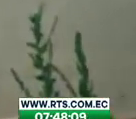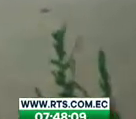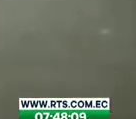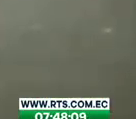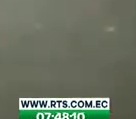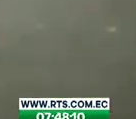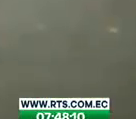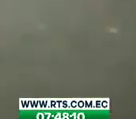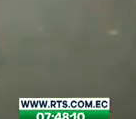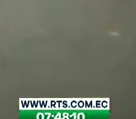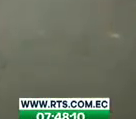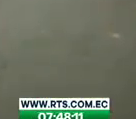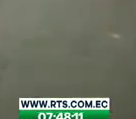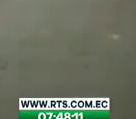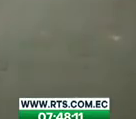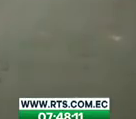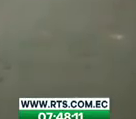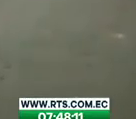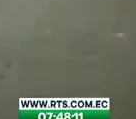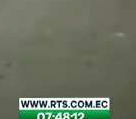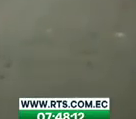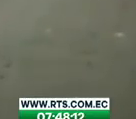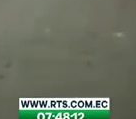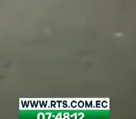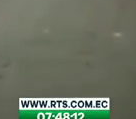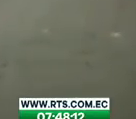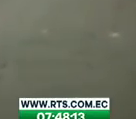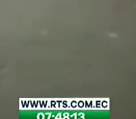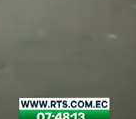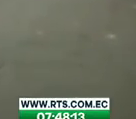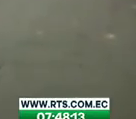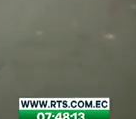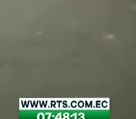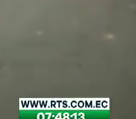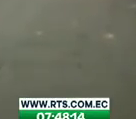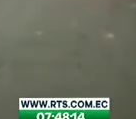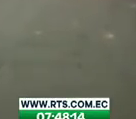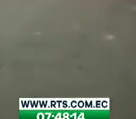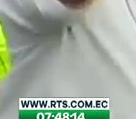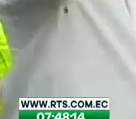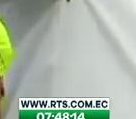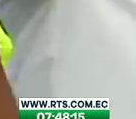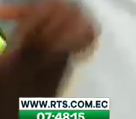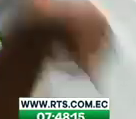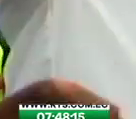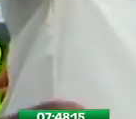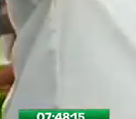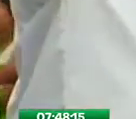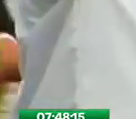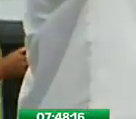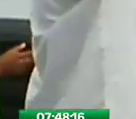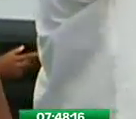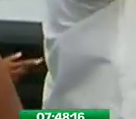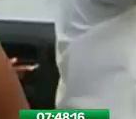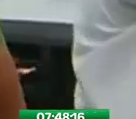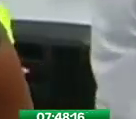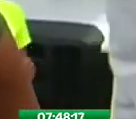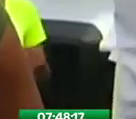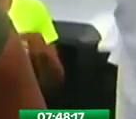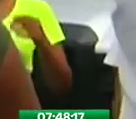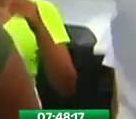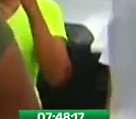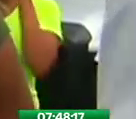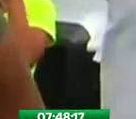día, situaciones que están complicando el buen vivir entre vecinos. Aquí hay personas que los niños tenemos que salir